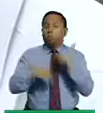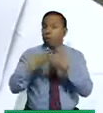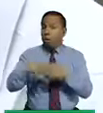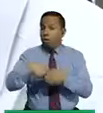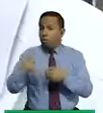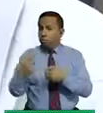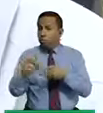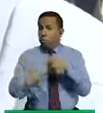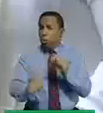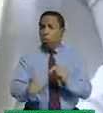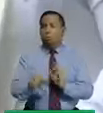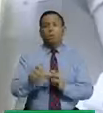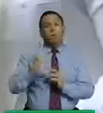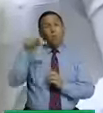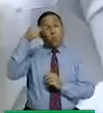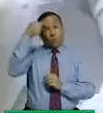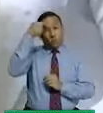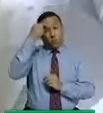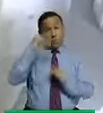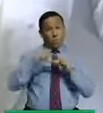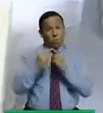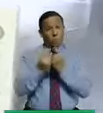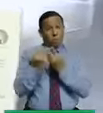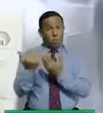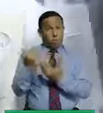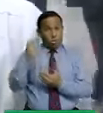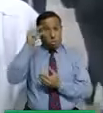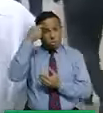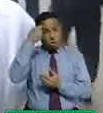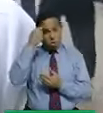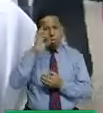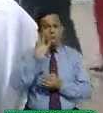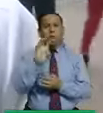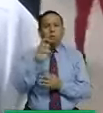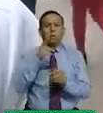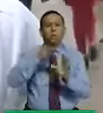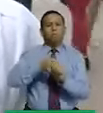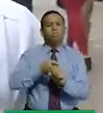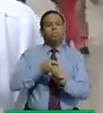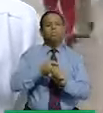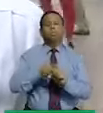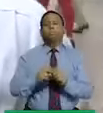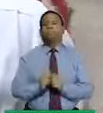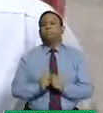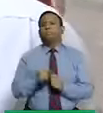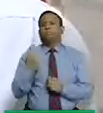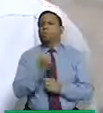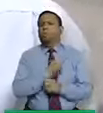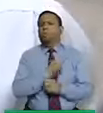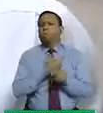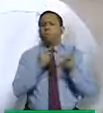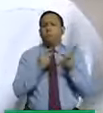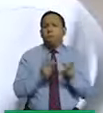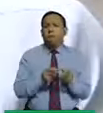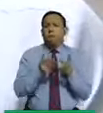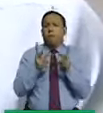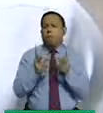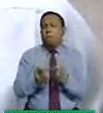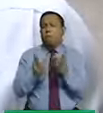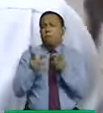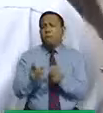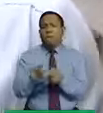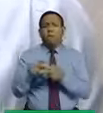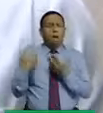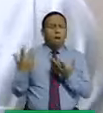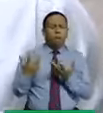tiene 14 de 137 asambleístas. Nosotros no andamos repitiendo la historia o los errores del pasado, de los